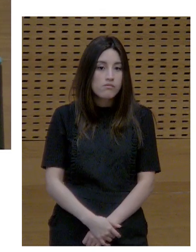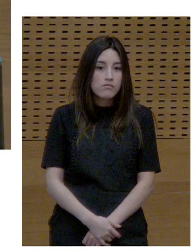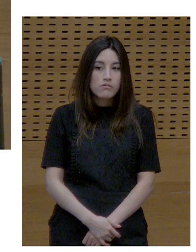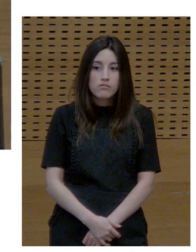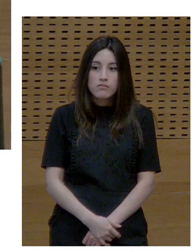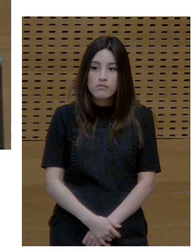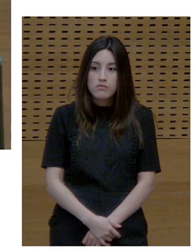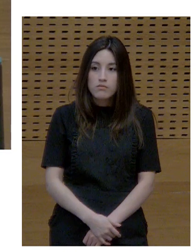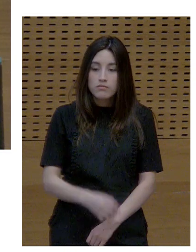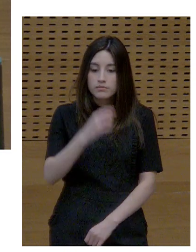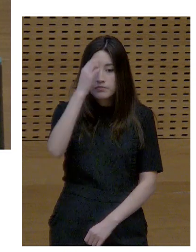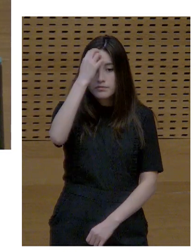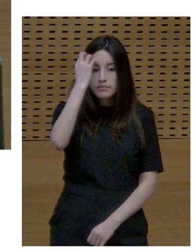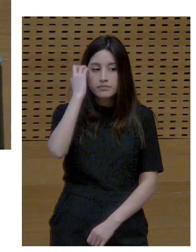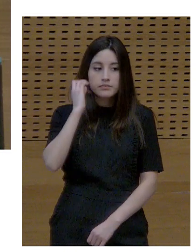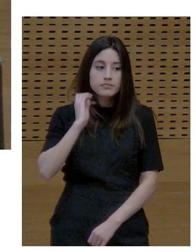Vale.